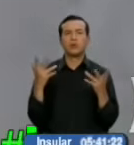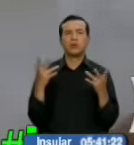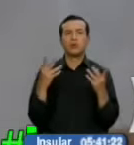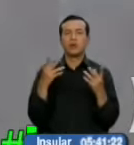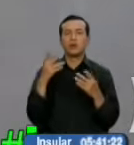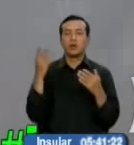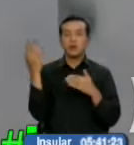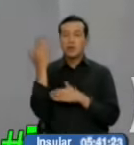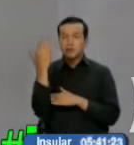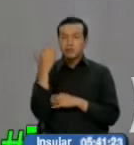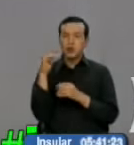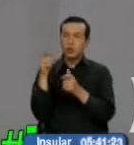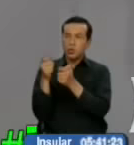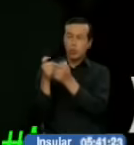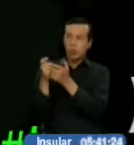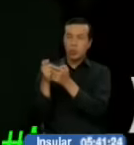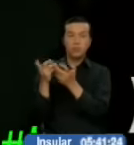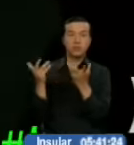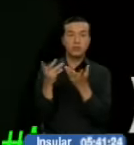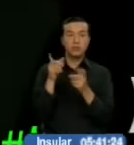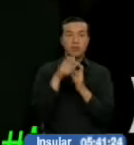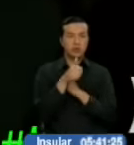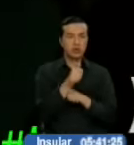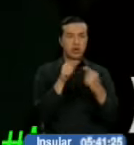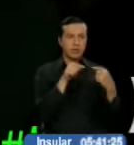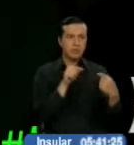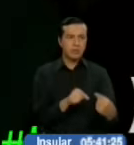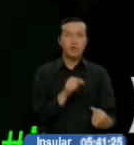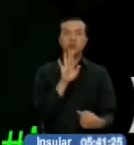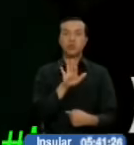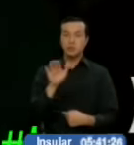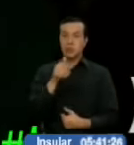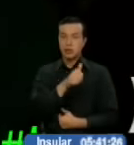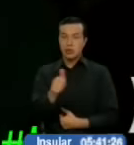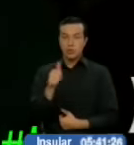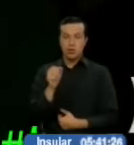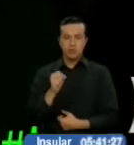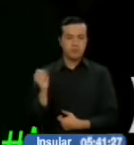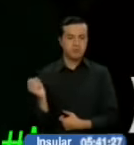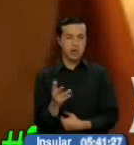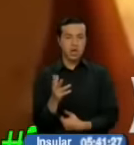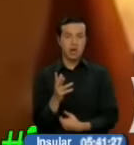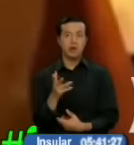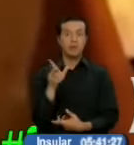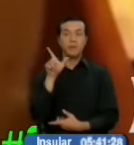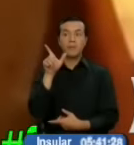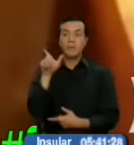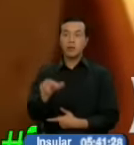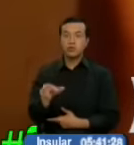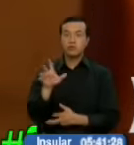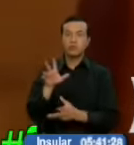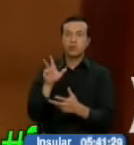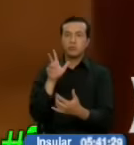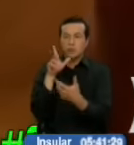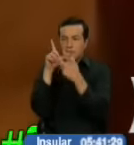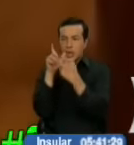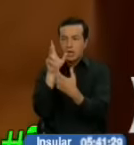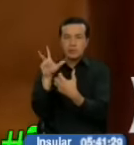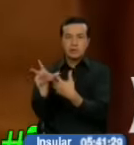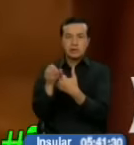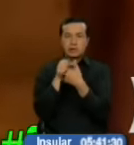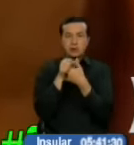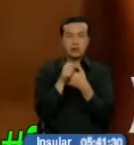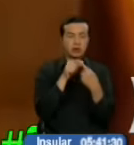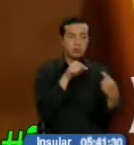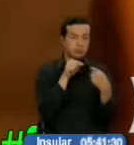de televisión y videojuego, en el cual los peleadores utilizan sus Pokébolas para atrapar a los monstruos y medirse en grandes batallas,